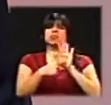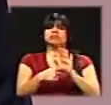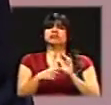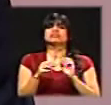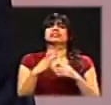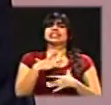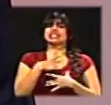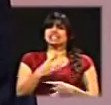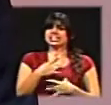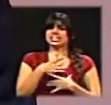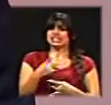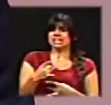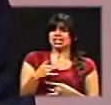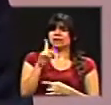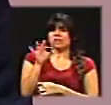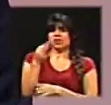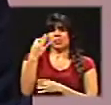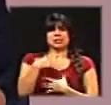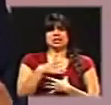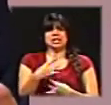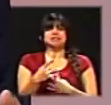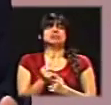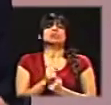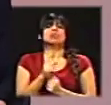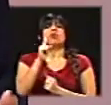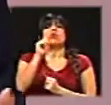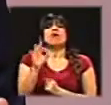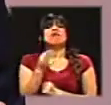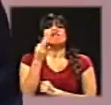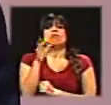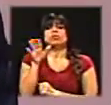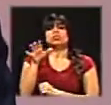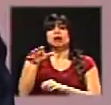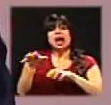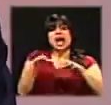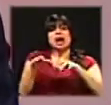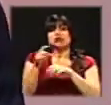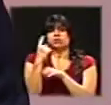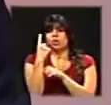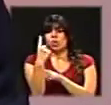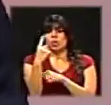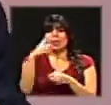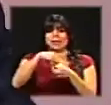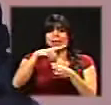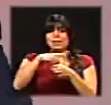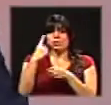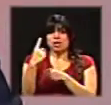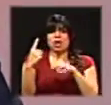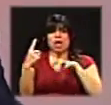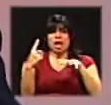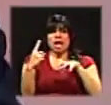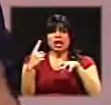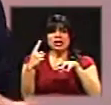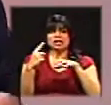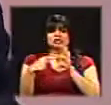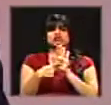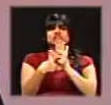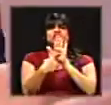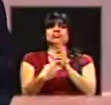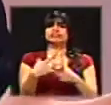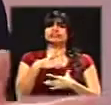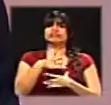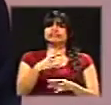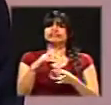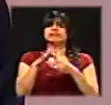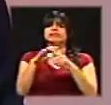interesante porque de alguna manera el accionar de un solo diputado está logrando, digamos, un rédito interesante en